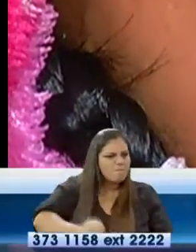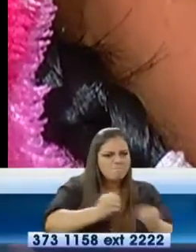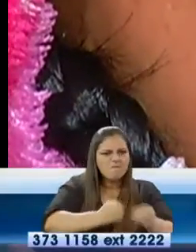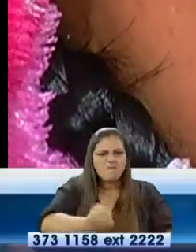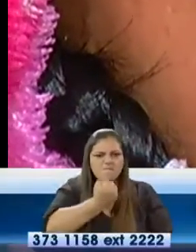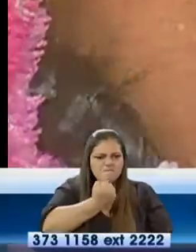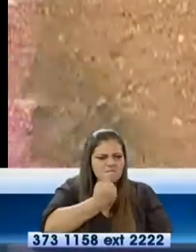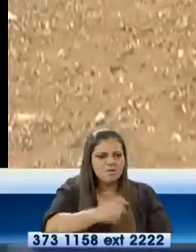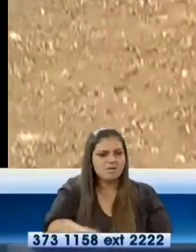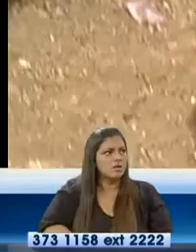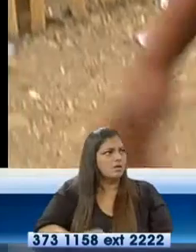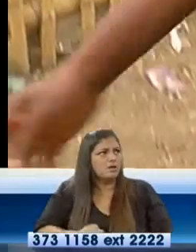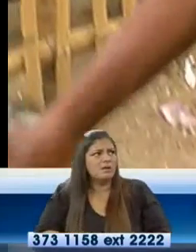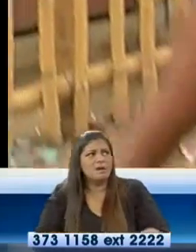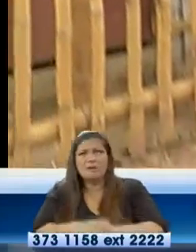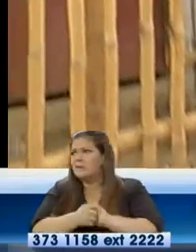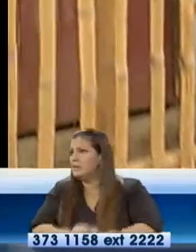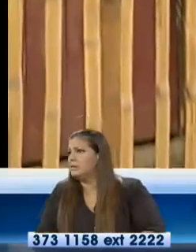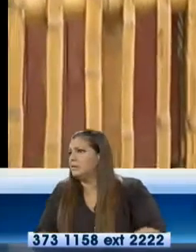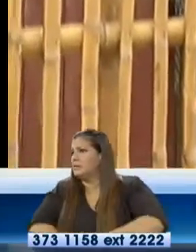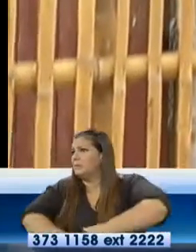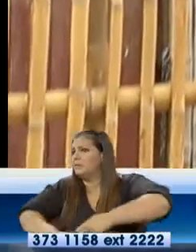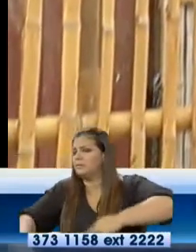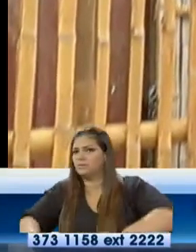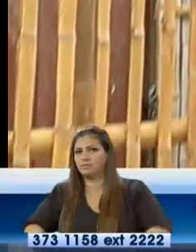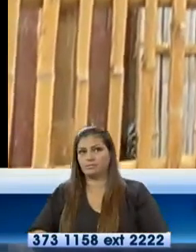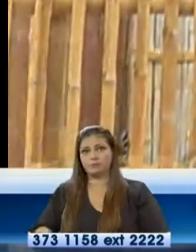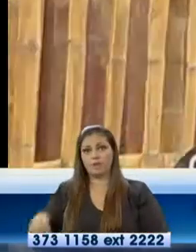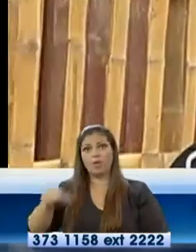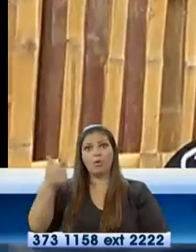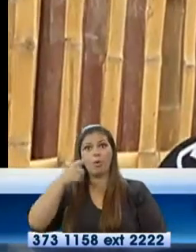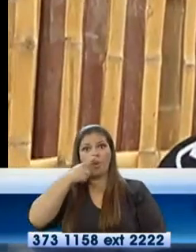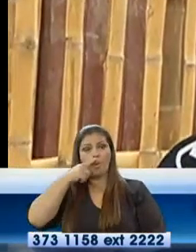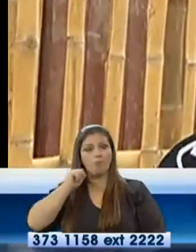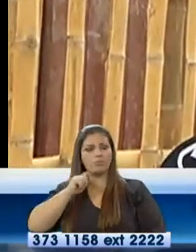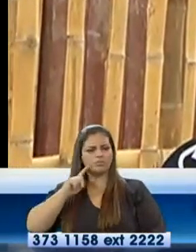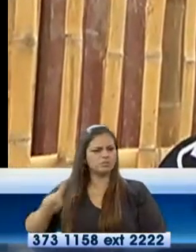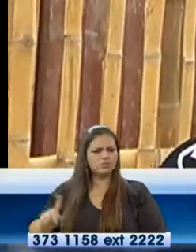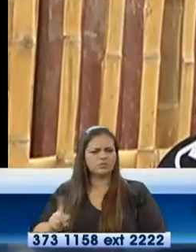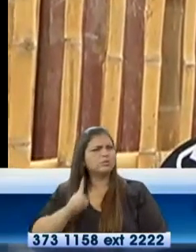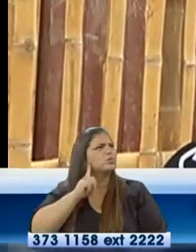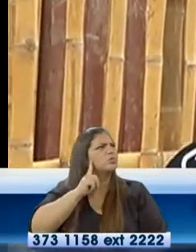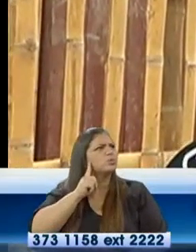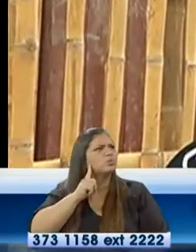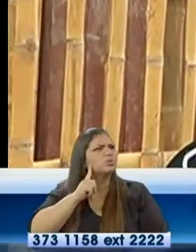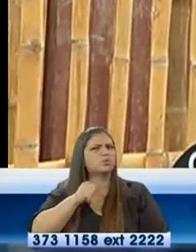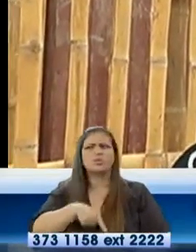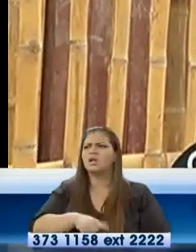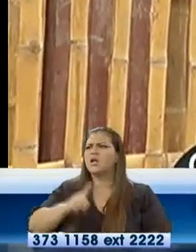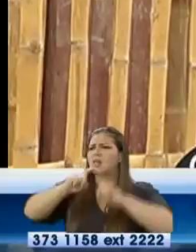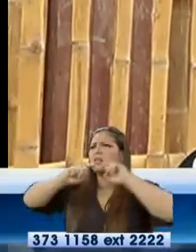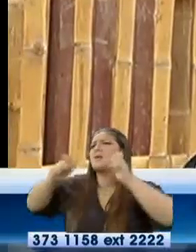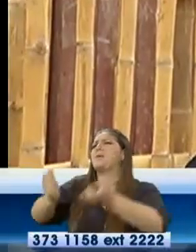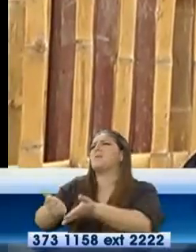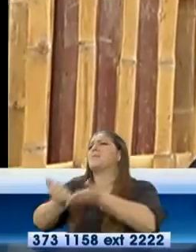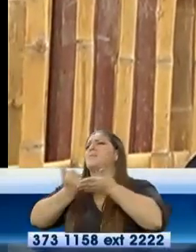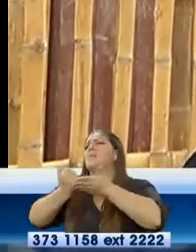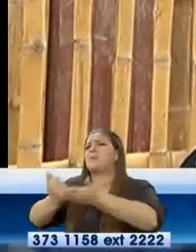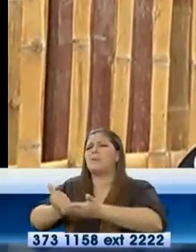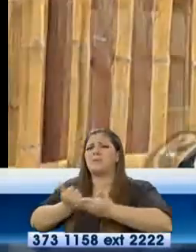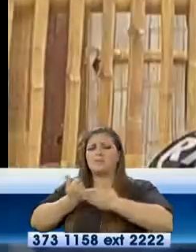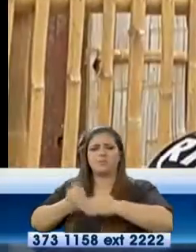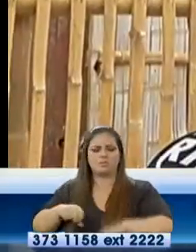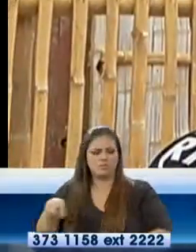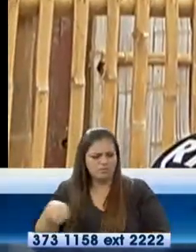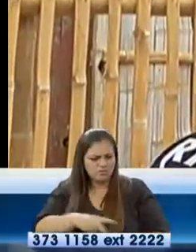ayúdeme que me matan. Y efectivamente, el vecino la ayudó. Bañada en sangre, auxilio, auxilio, decía, me mata, me